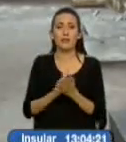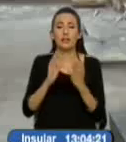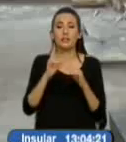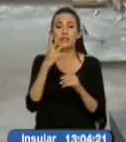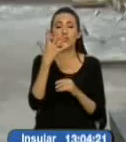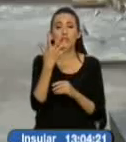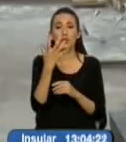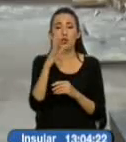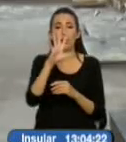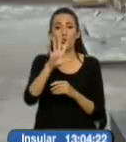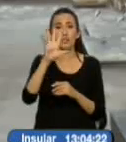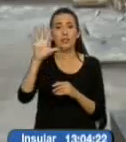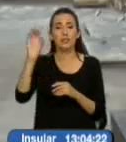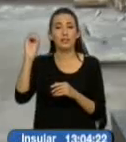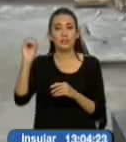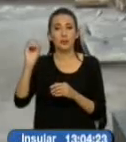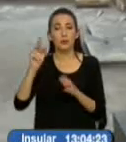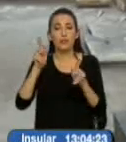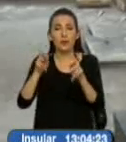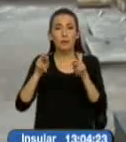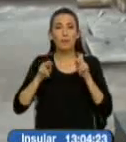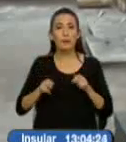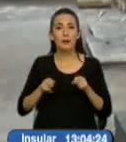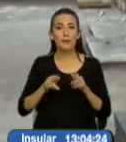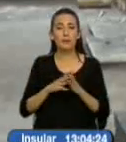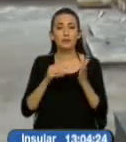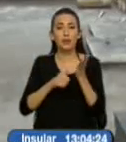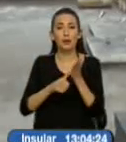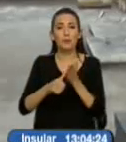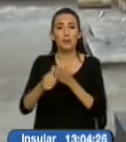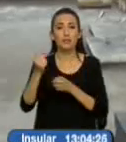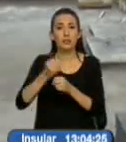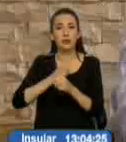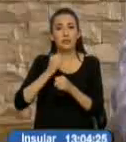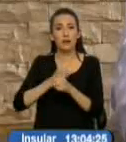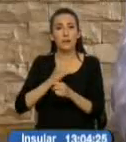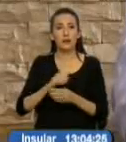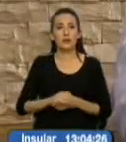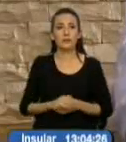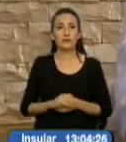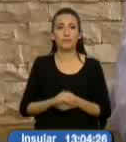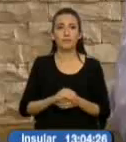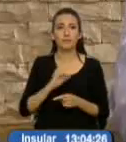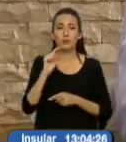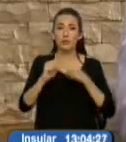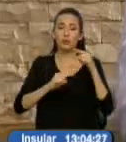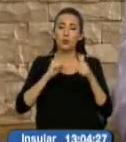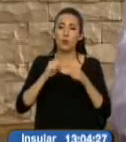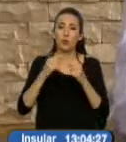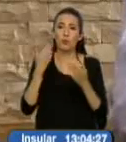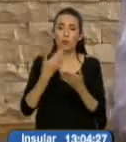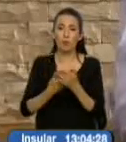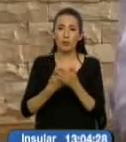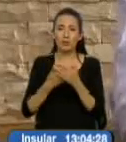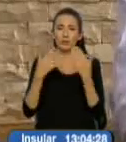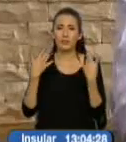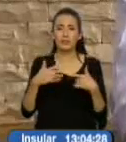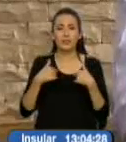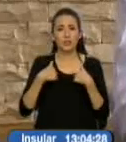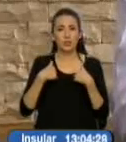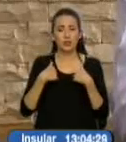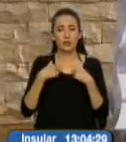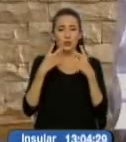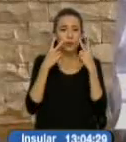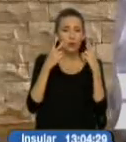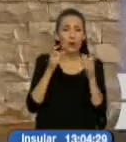solo 550 tenían permisos emitidos por el Ministerio del Trabajo. Cuando llegamos al gobierno, encontramos un Estado que veía